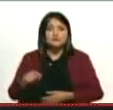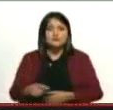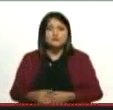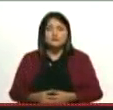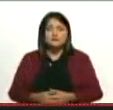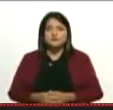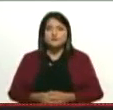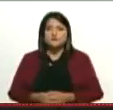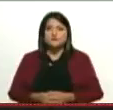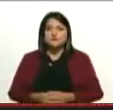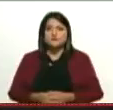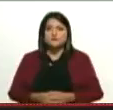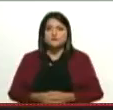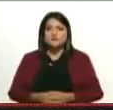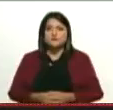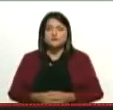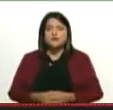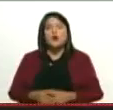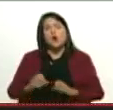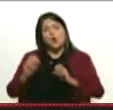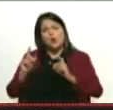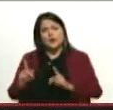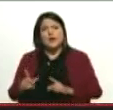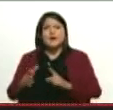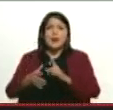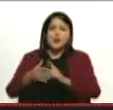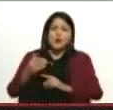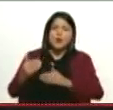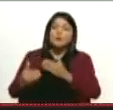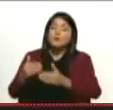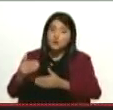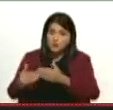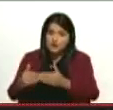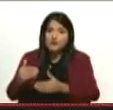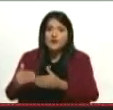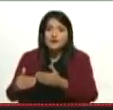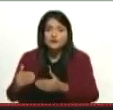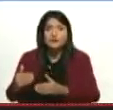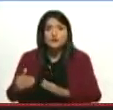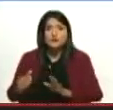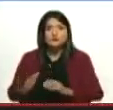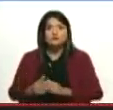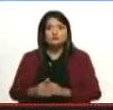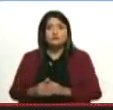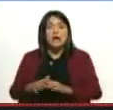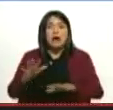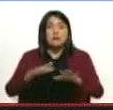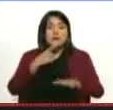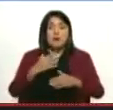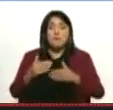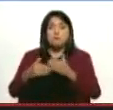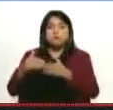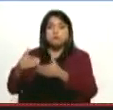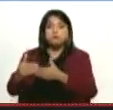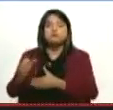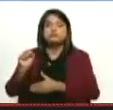que ha traído Progreso algunos dirían que es un inmenso progreso